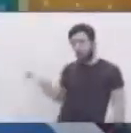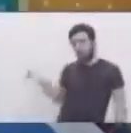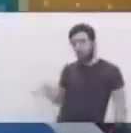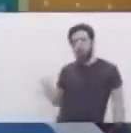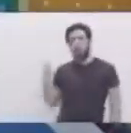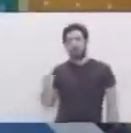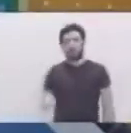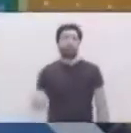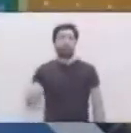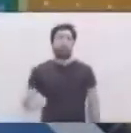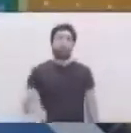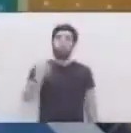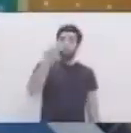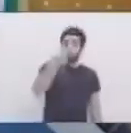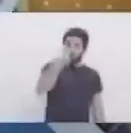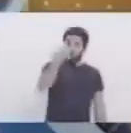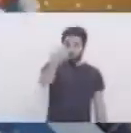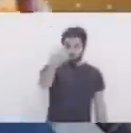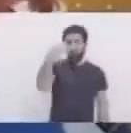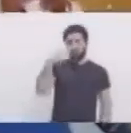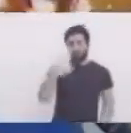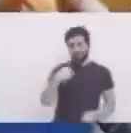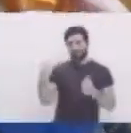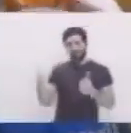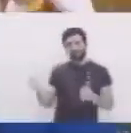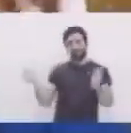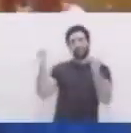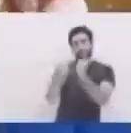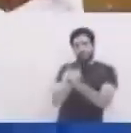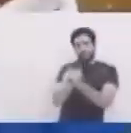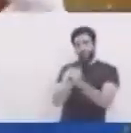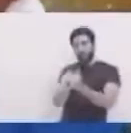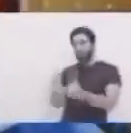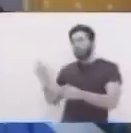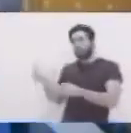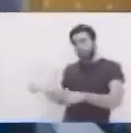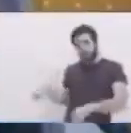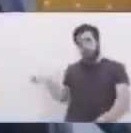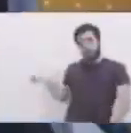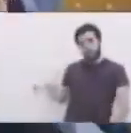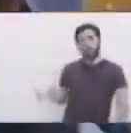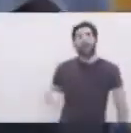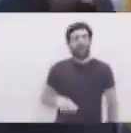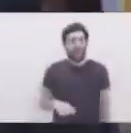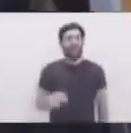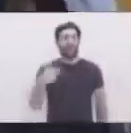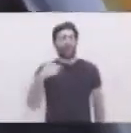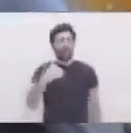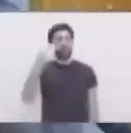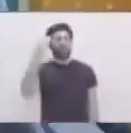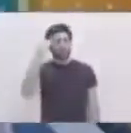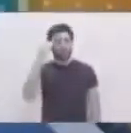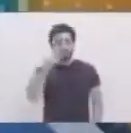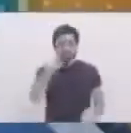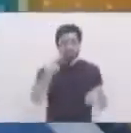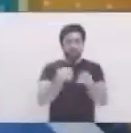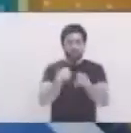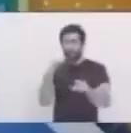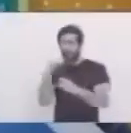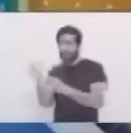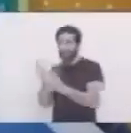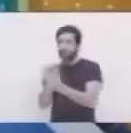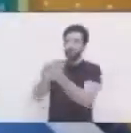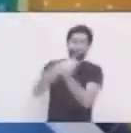¿Quiere ser usted una parte de mi cola? ¡Muy bien! Yo sé que todos lo están haciendo conmigo. Así como acá.